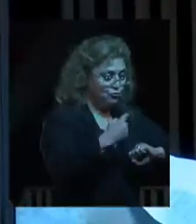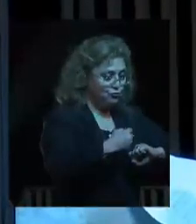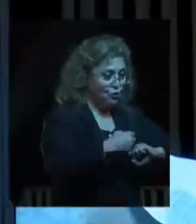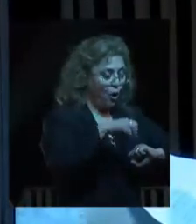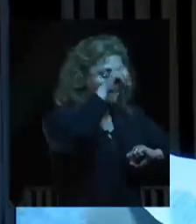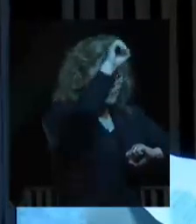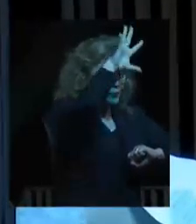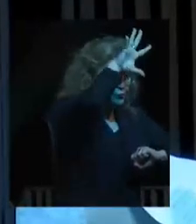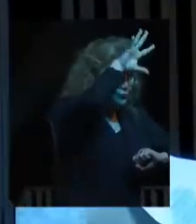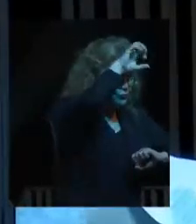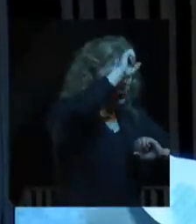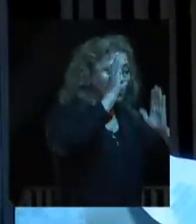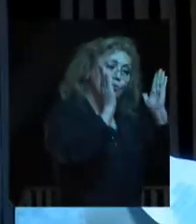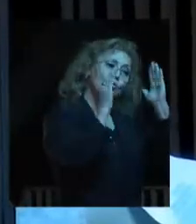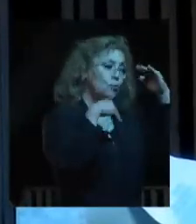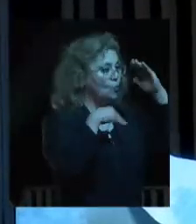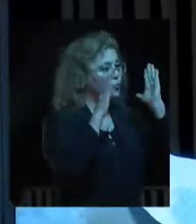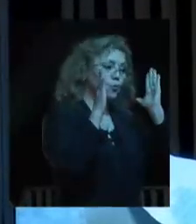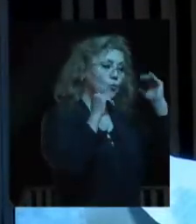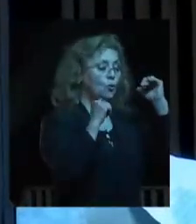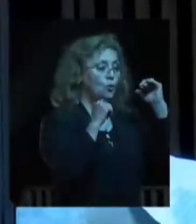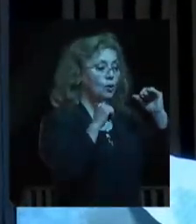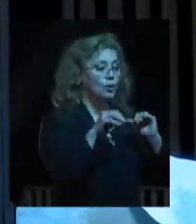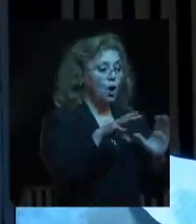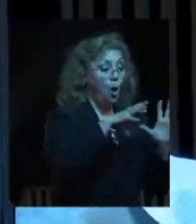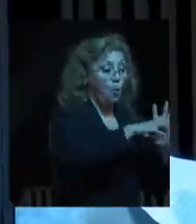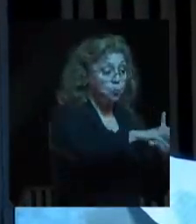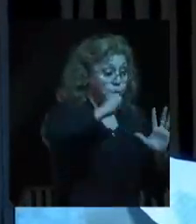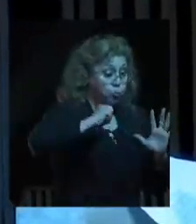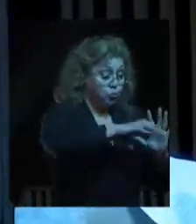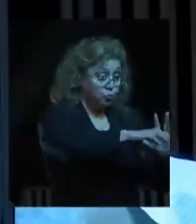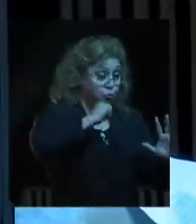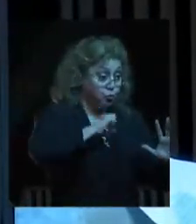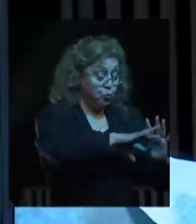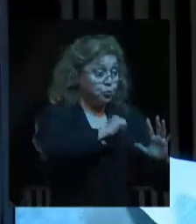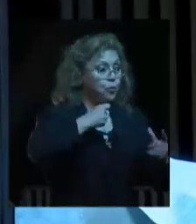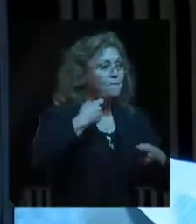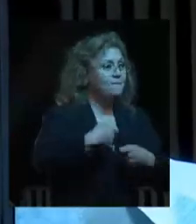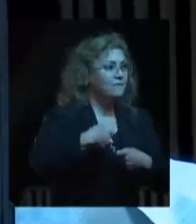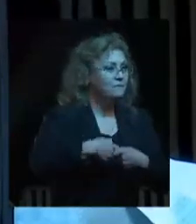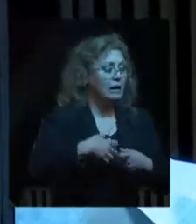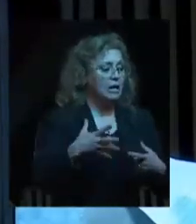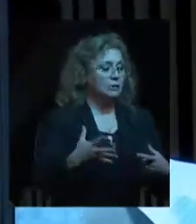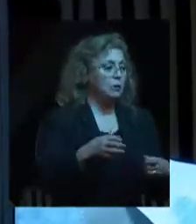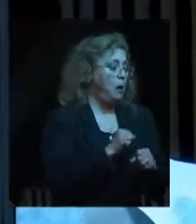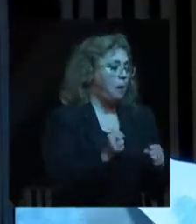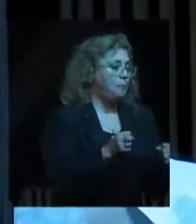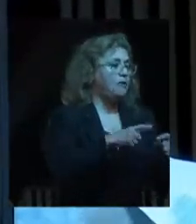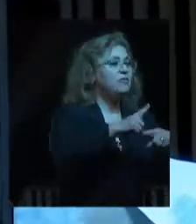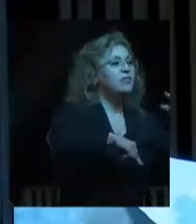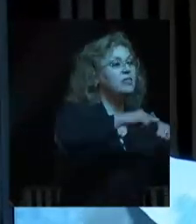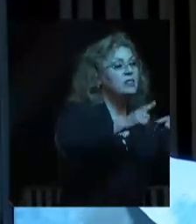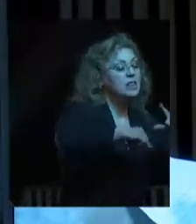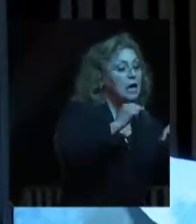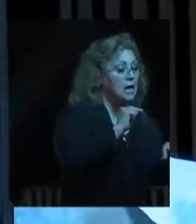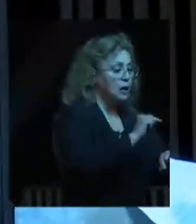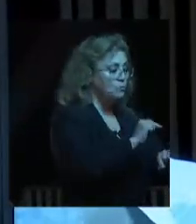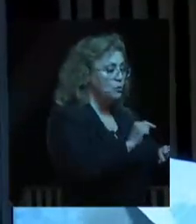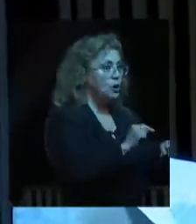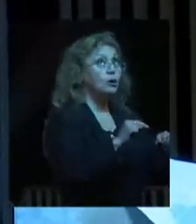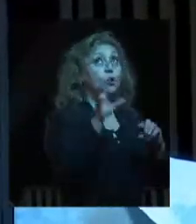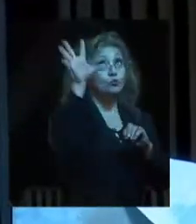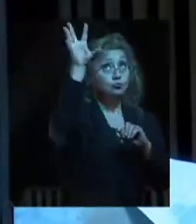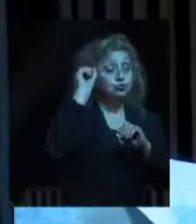robots y van a empezar a sacar? Claro, uno no puede sacar fierro, no vaya a sacar tierra de un